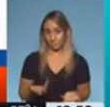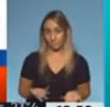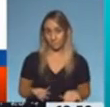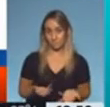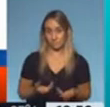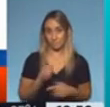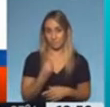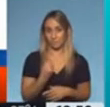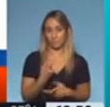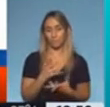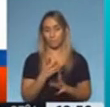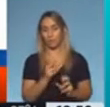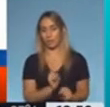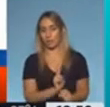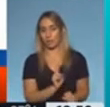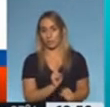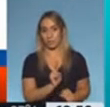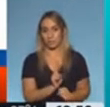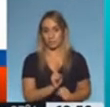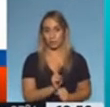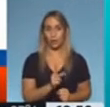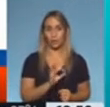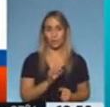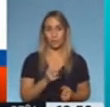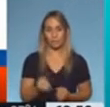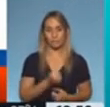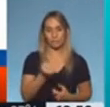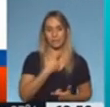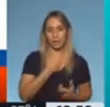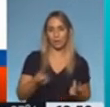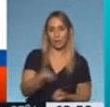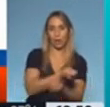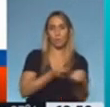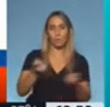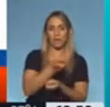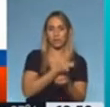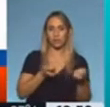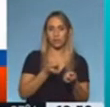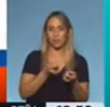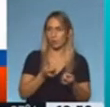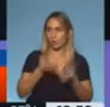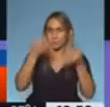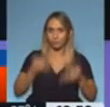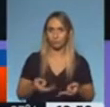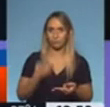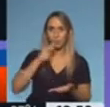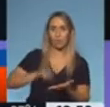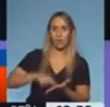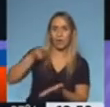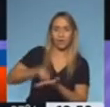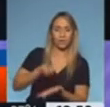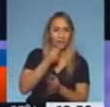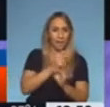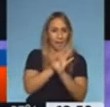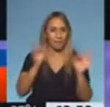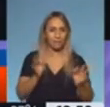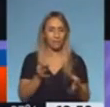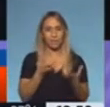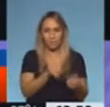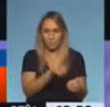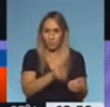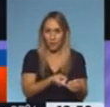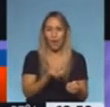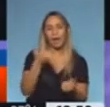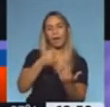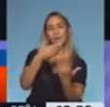busque y se proteja de esta manera el comercio informal por el solo hecho de oponerse. Además, el comunicado tiene algunos